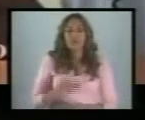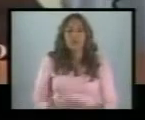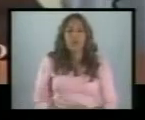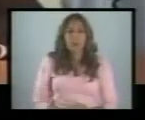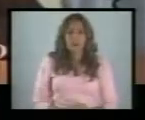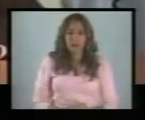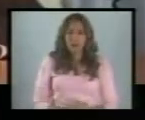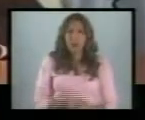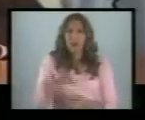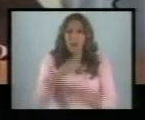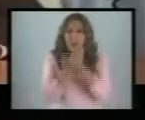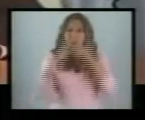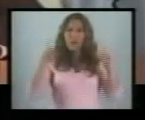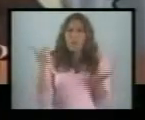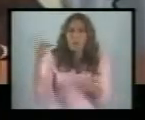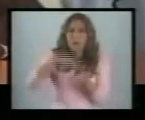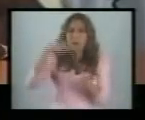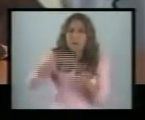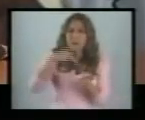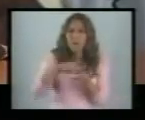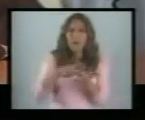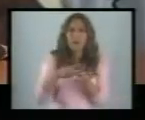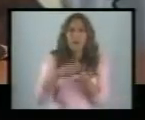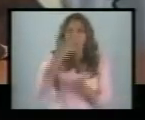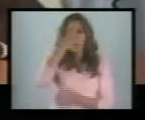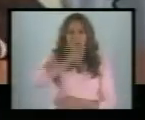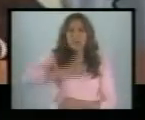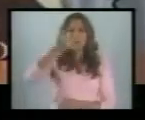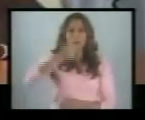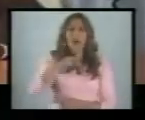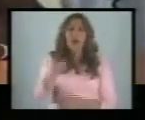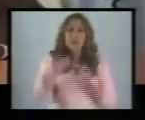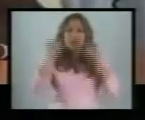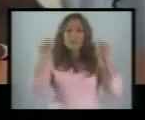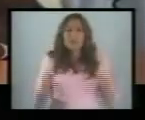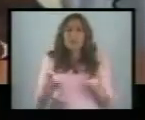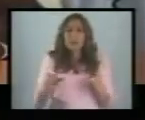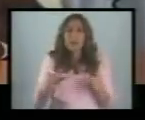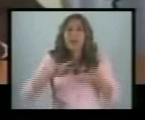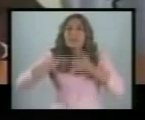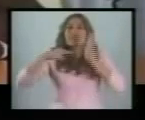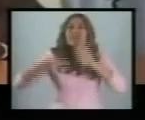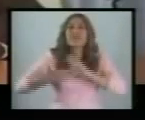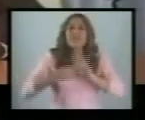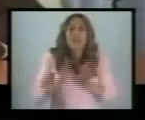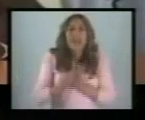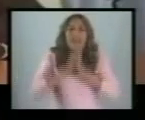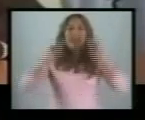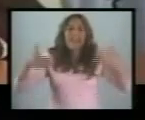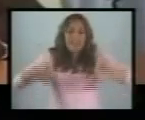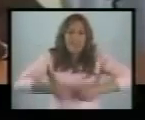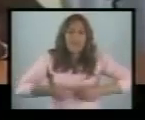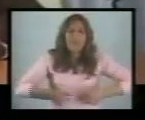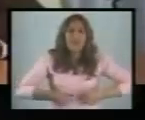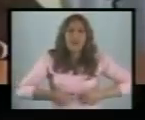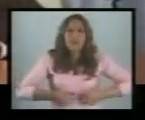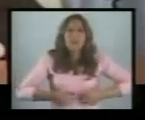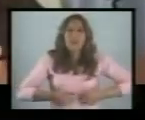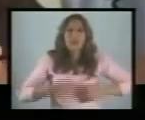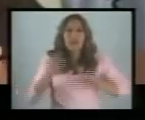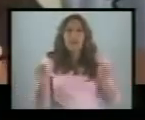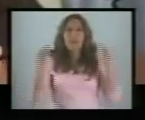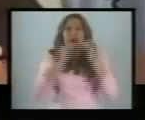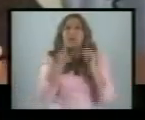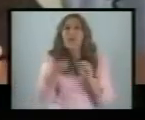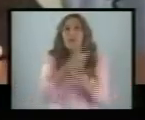una democracia participativa y protagónica, un sistema que implica inmensos esfuerzos en correspondencia con